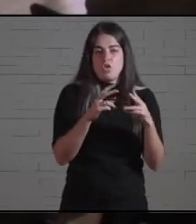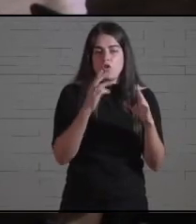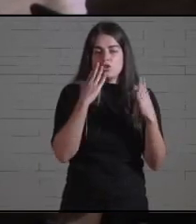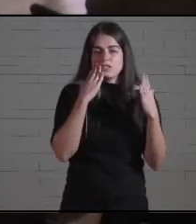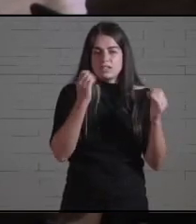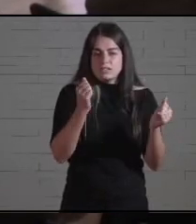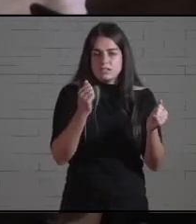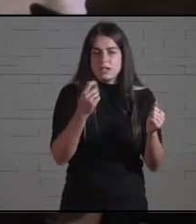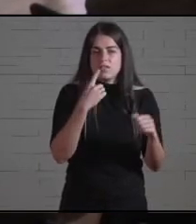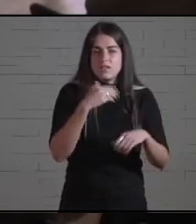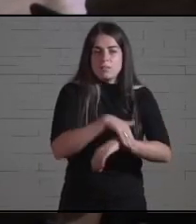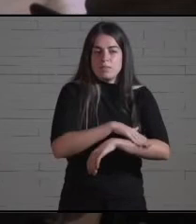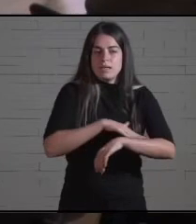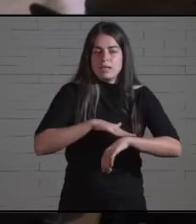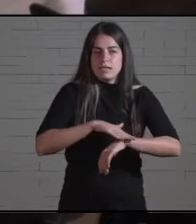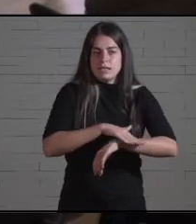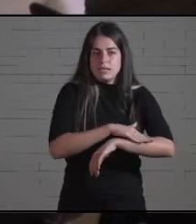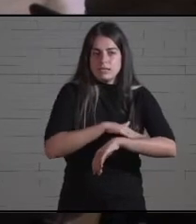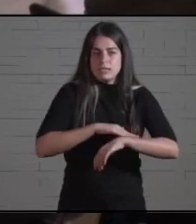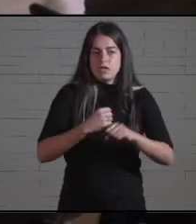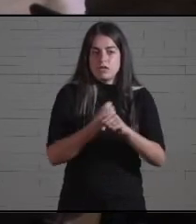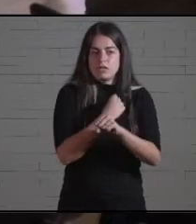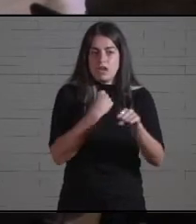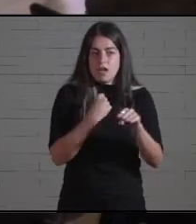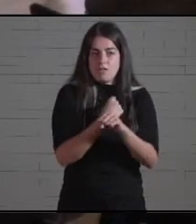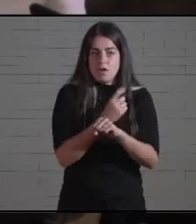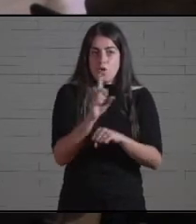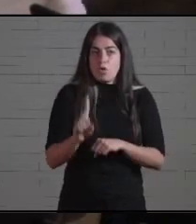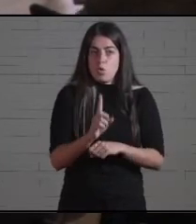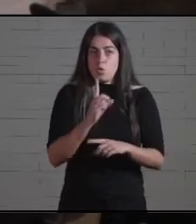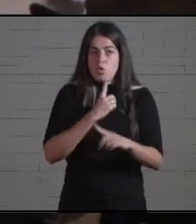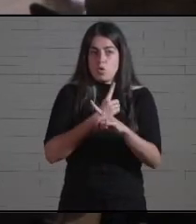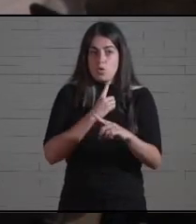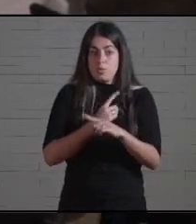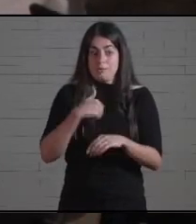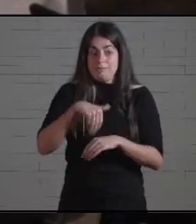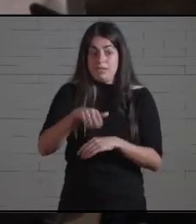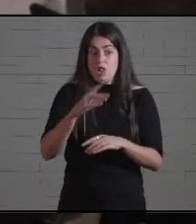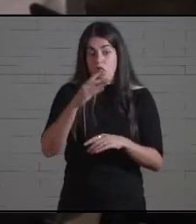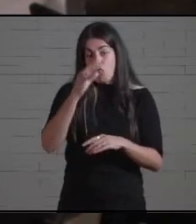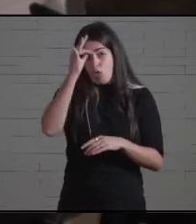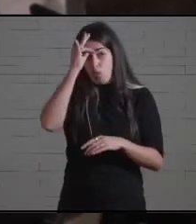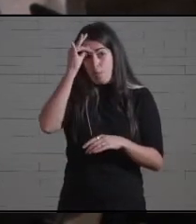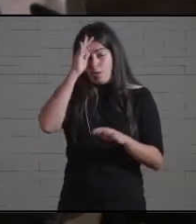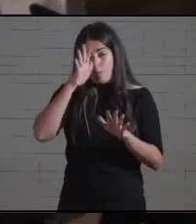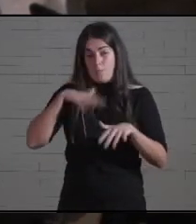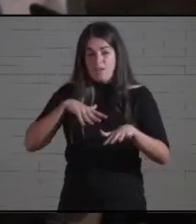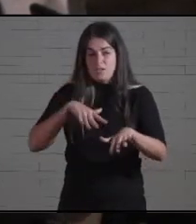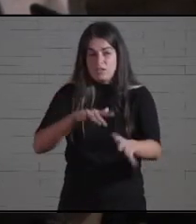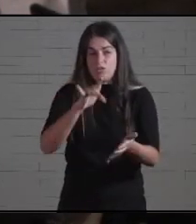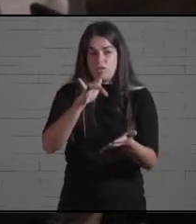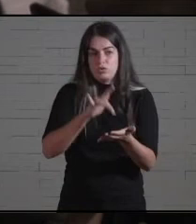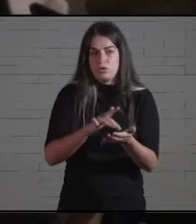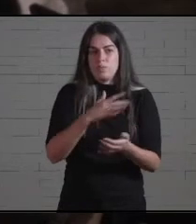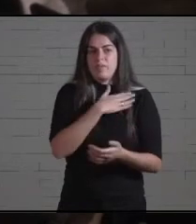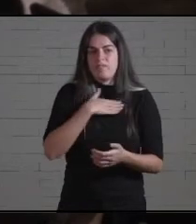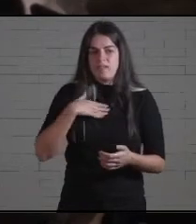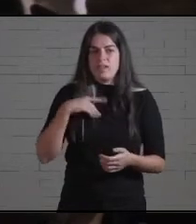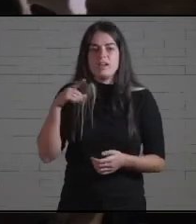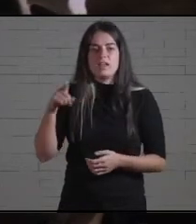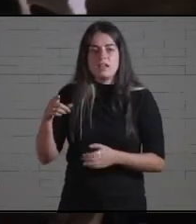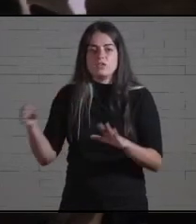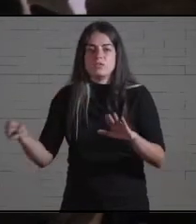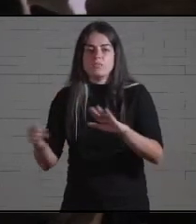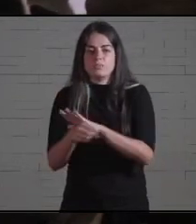delante del Ministerio de Trabajo desde el 1 de noviembre, y el domingo va a haber una manifestación porque quieren que se les